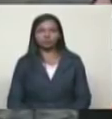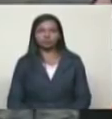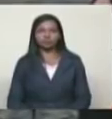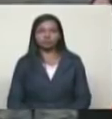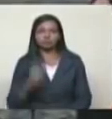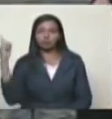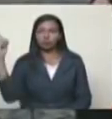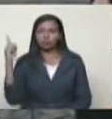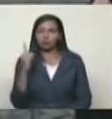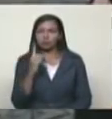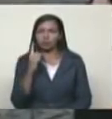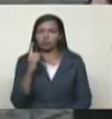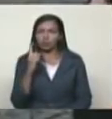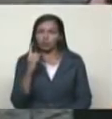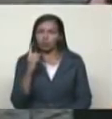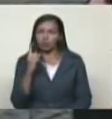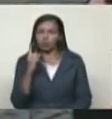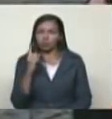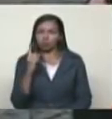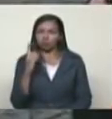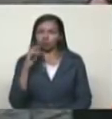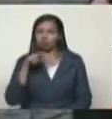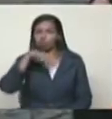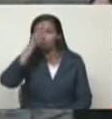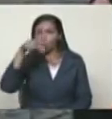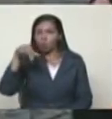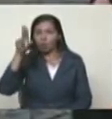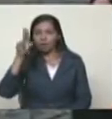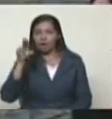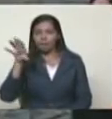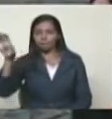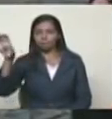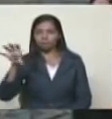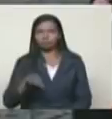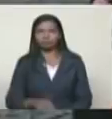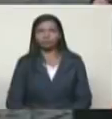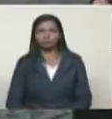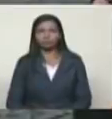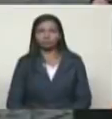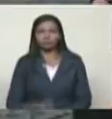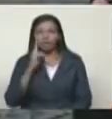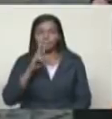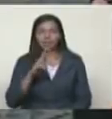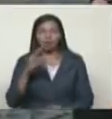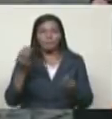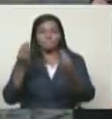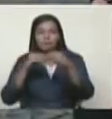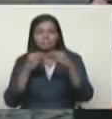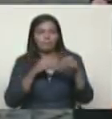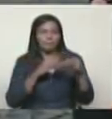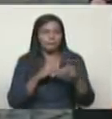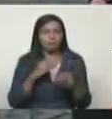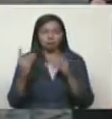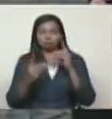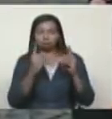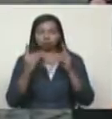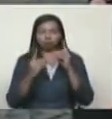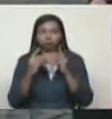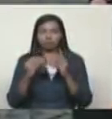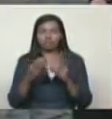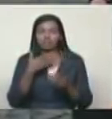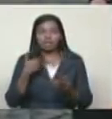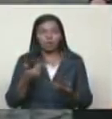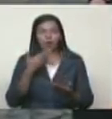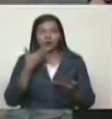Acaban de llegar de Noruega y allí se dieron las conversaciones. Quiero agradecer